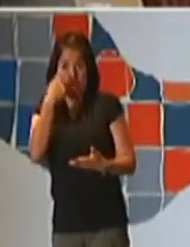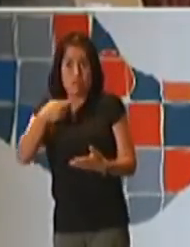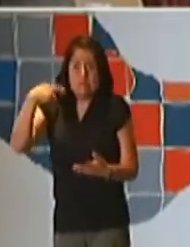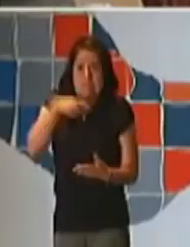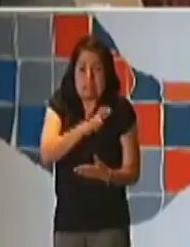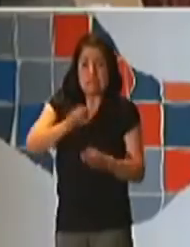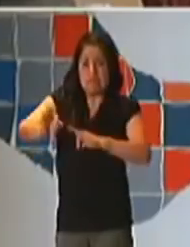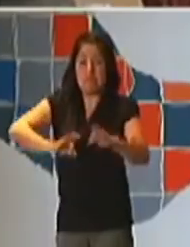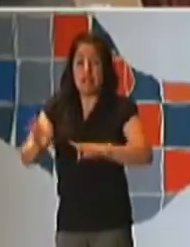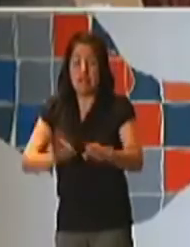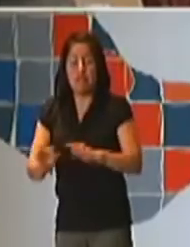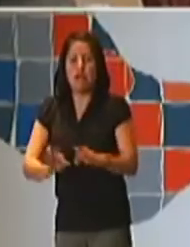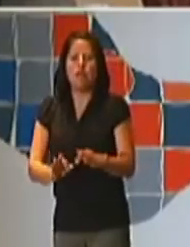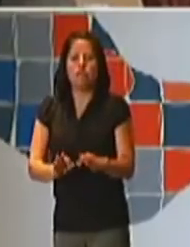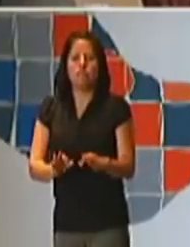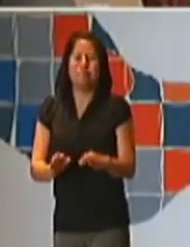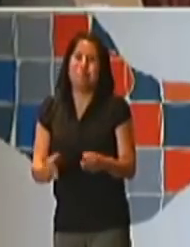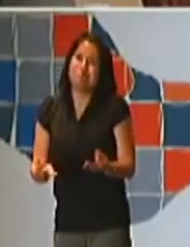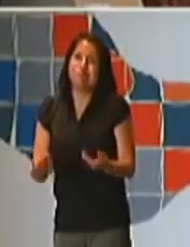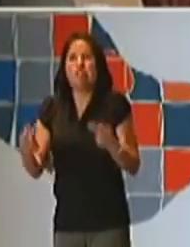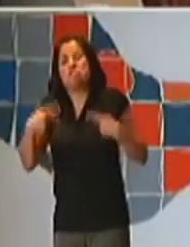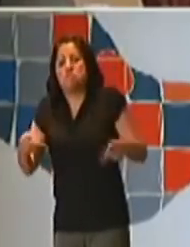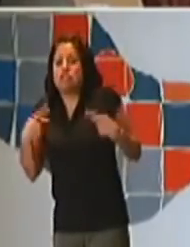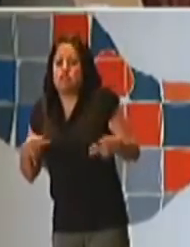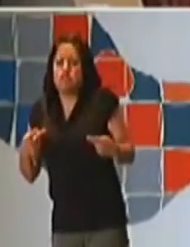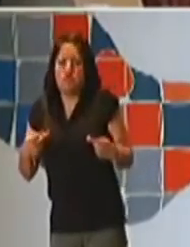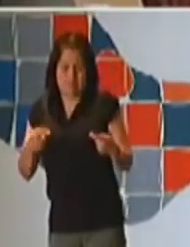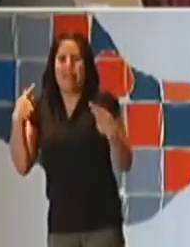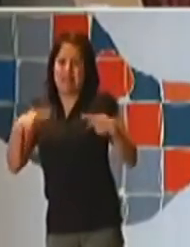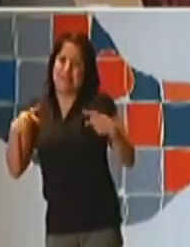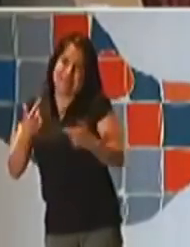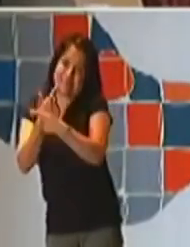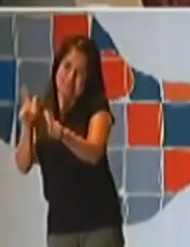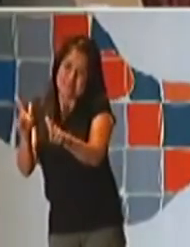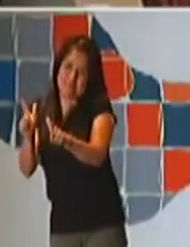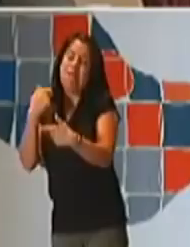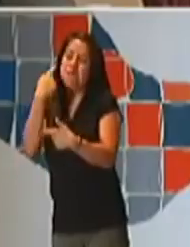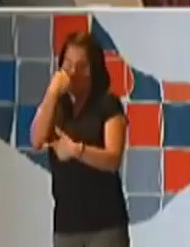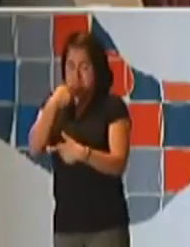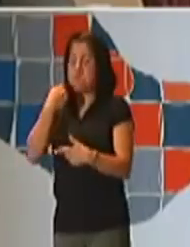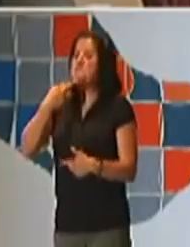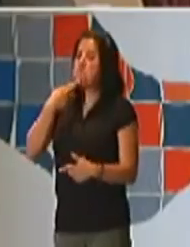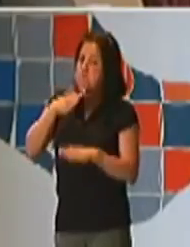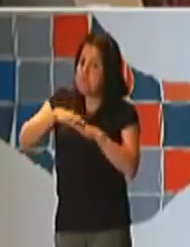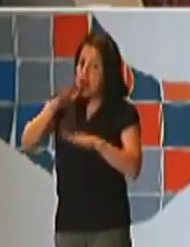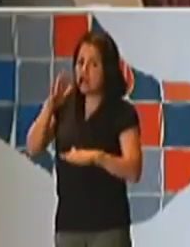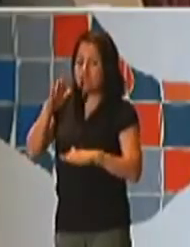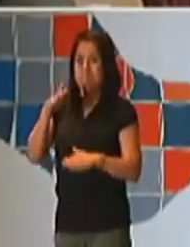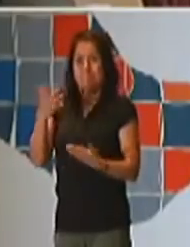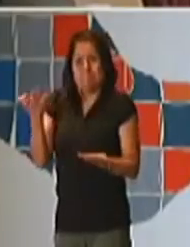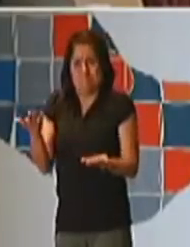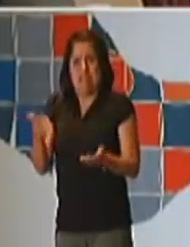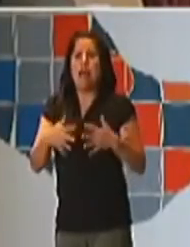espacios de libertad Por qué el progreso tecnológico tiene que regalarnos